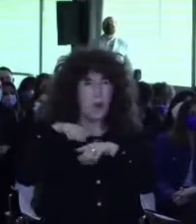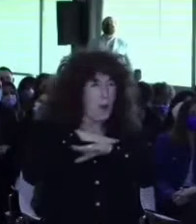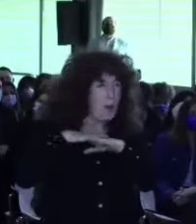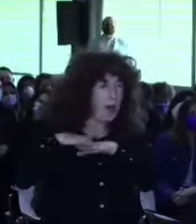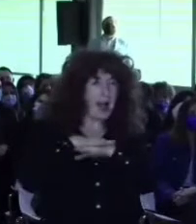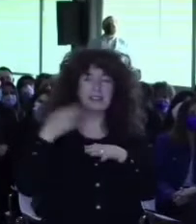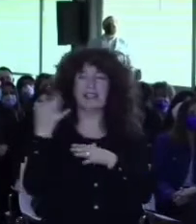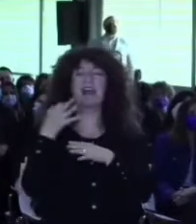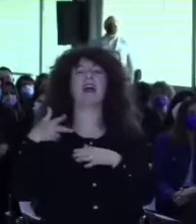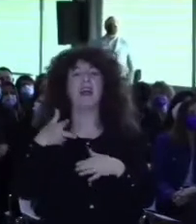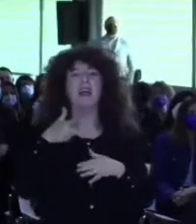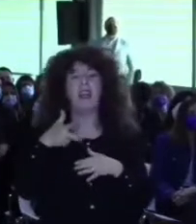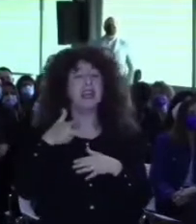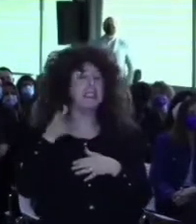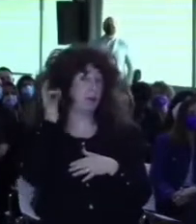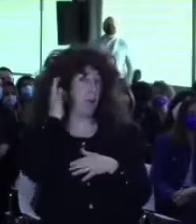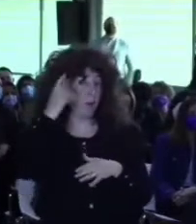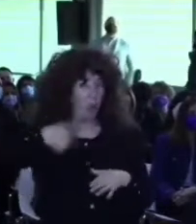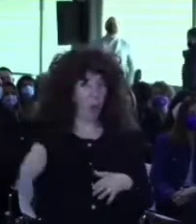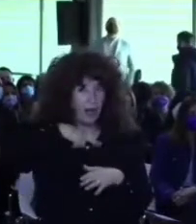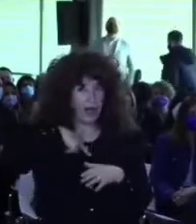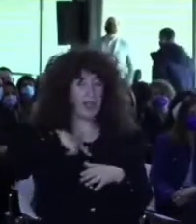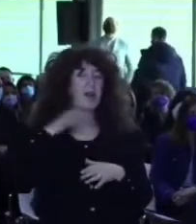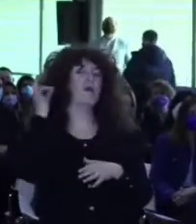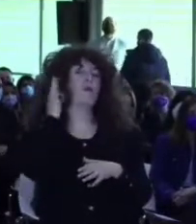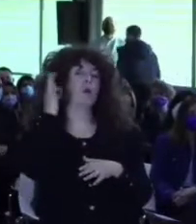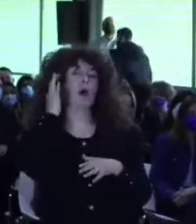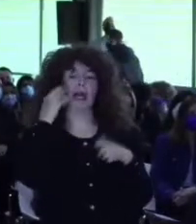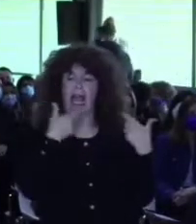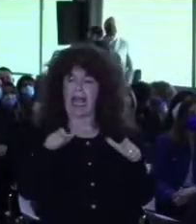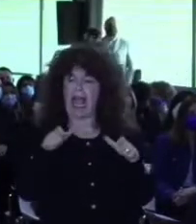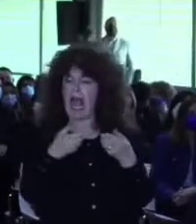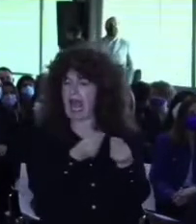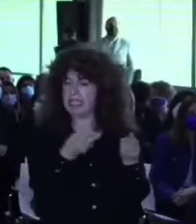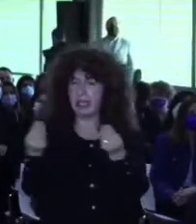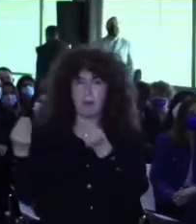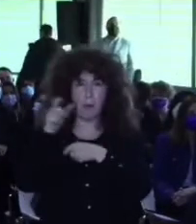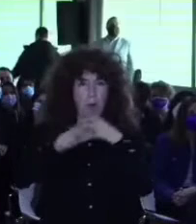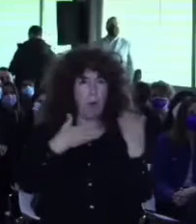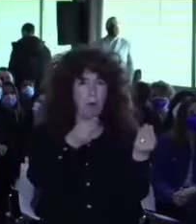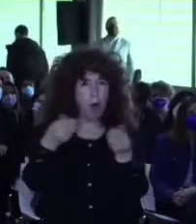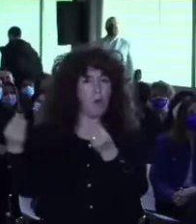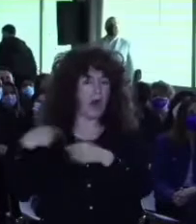el derecho a que las mujeres, a que las clases populares dispongamos